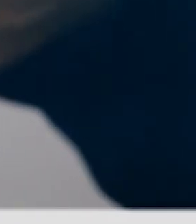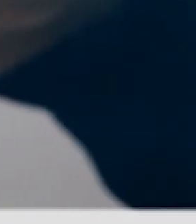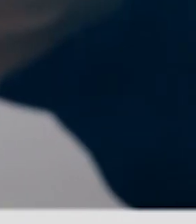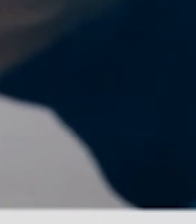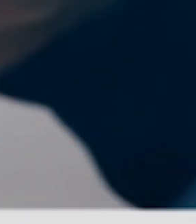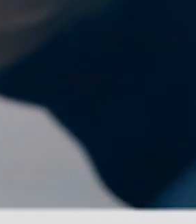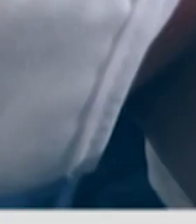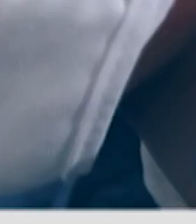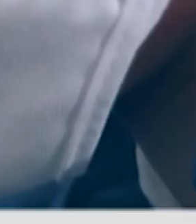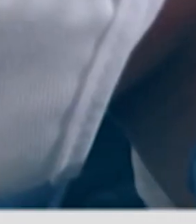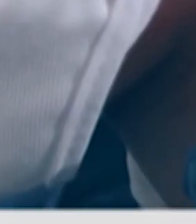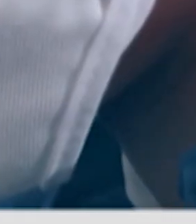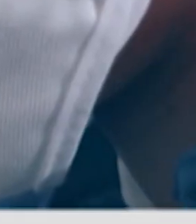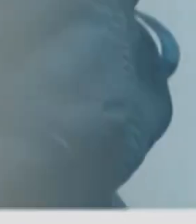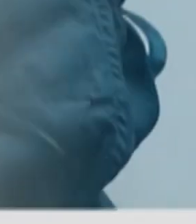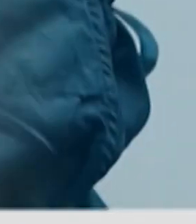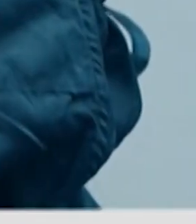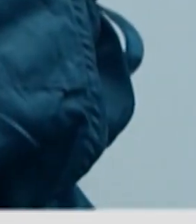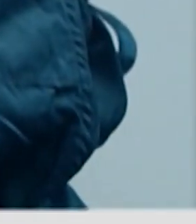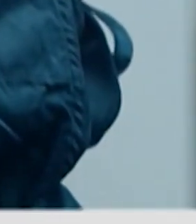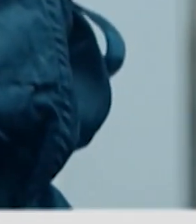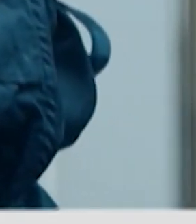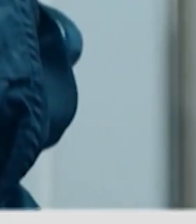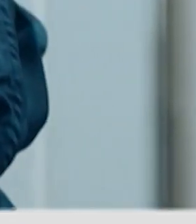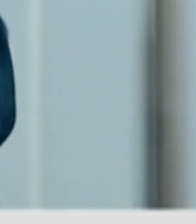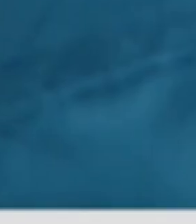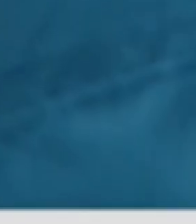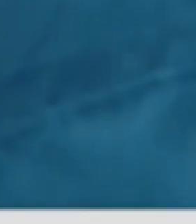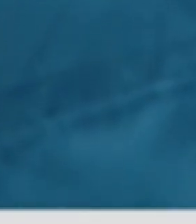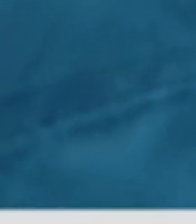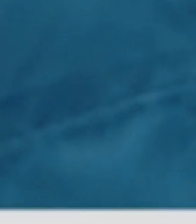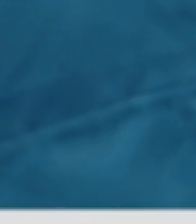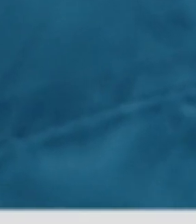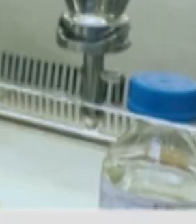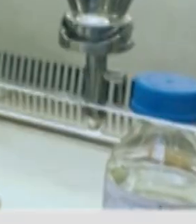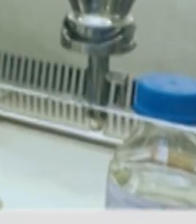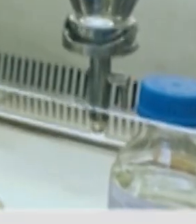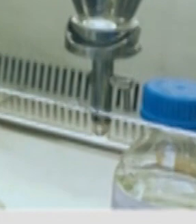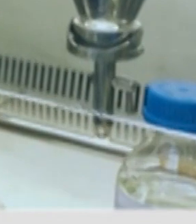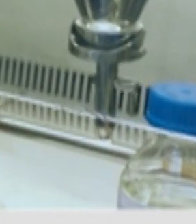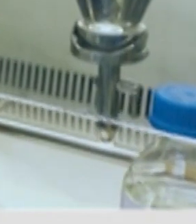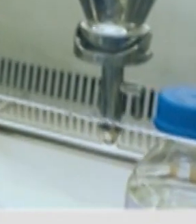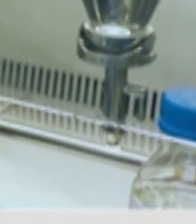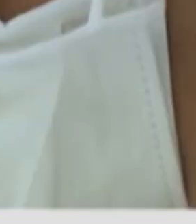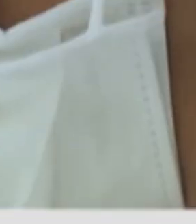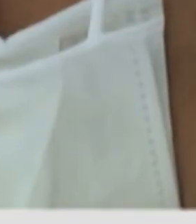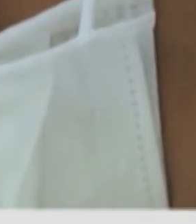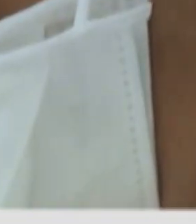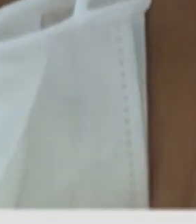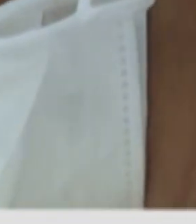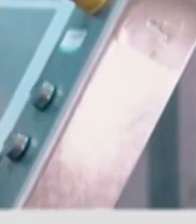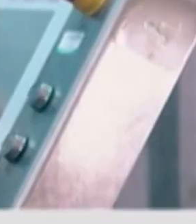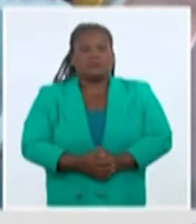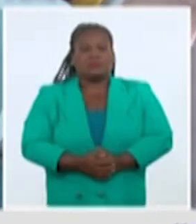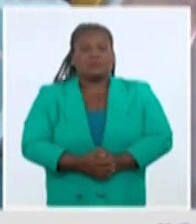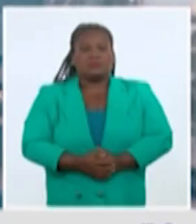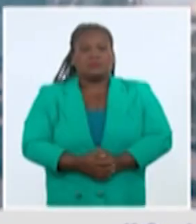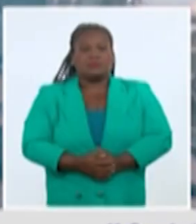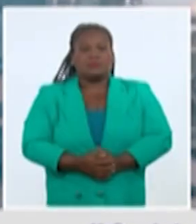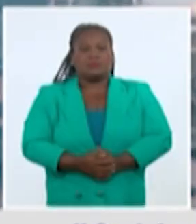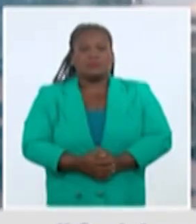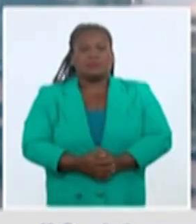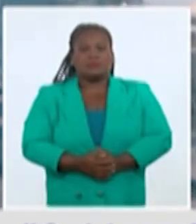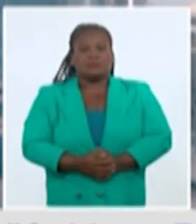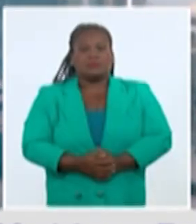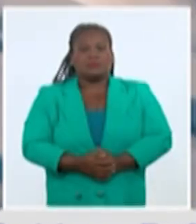Pensar en las vacunas cubanas es pensar en la vida, es hacer el bien sin pedir a cambio. Es la razón de ser de